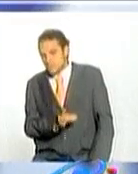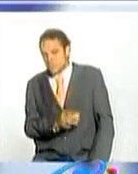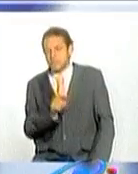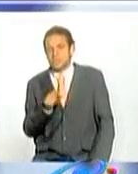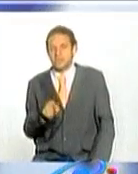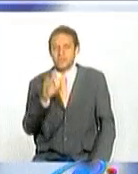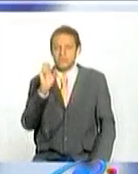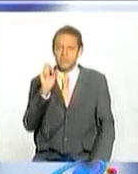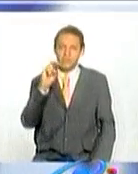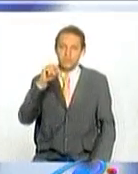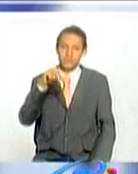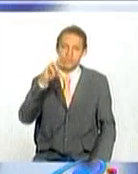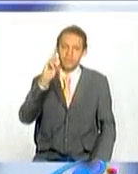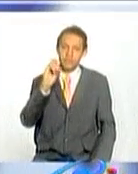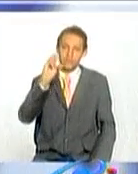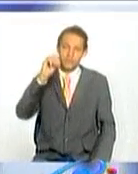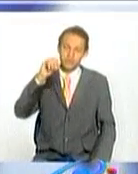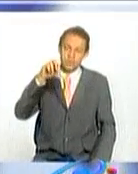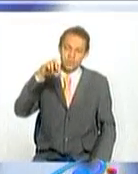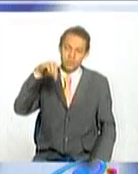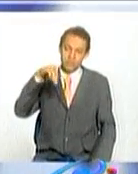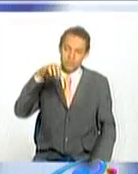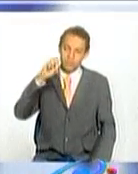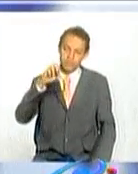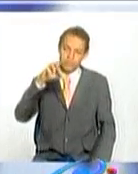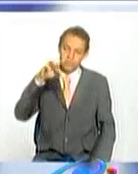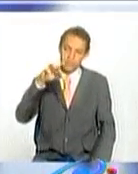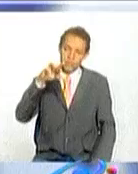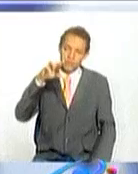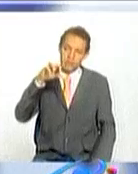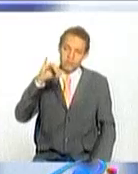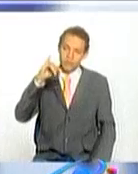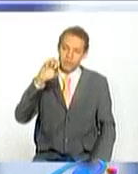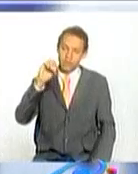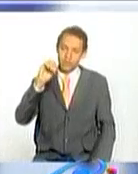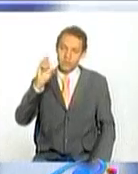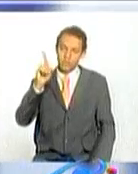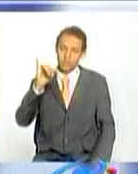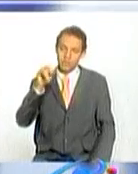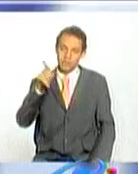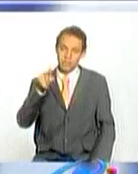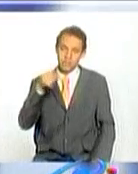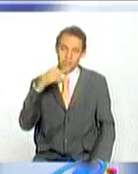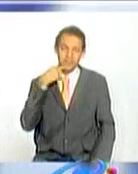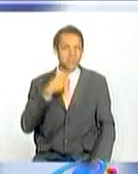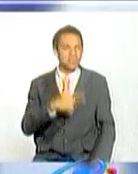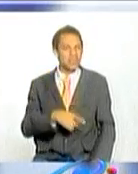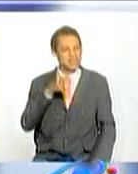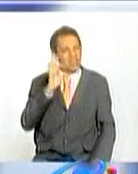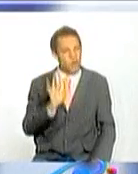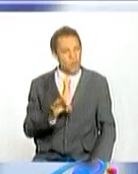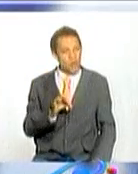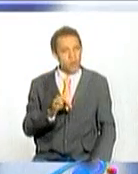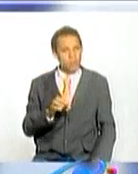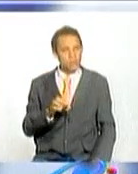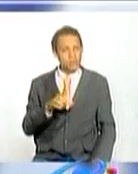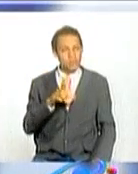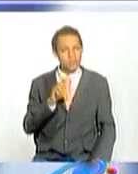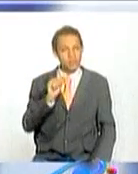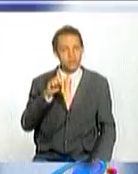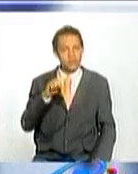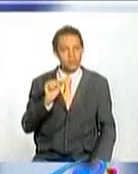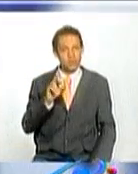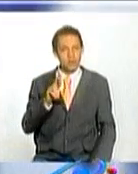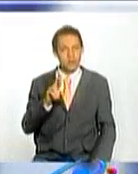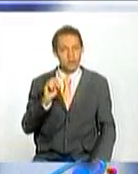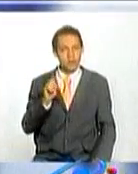endometriosis. La endometriosis en general no es un diagnóstico hecho por ecografía, sino por laparoscopia, pero podemos,